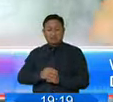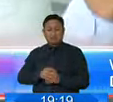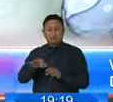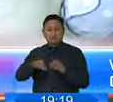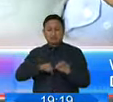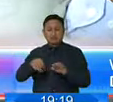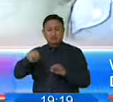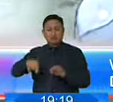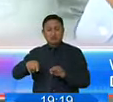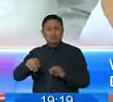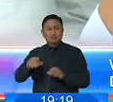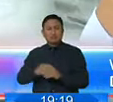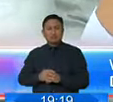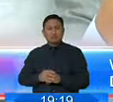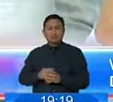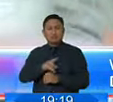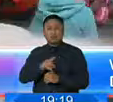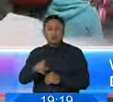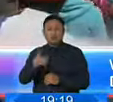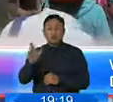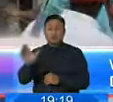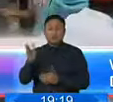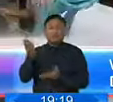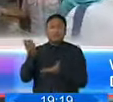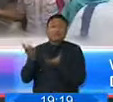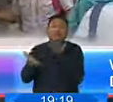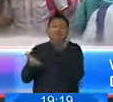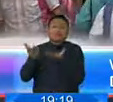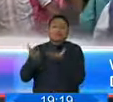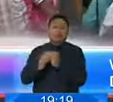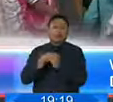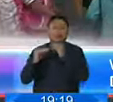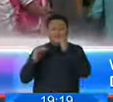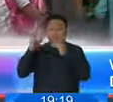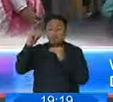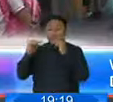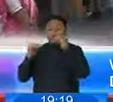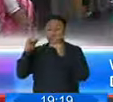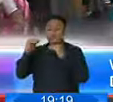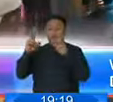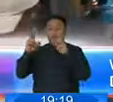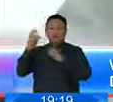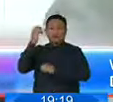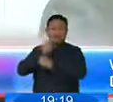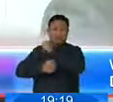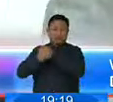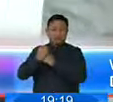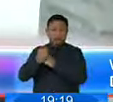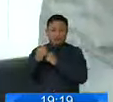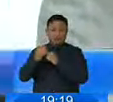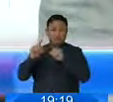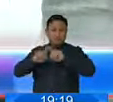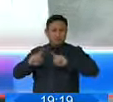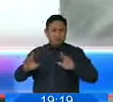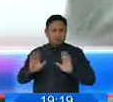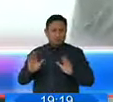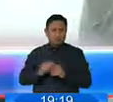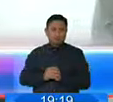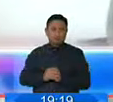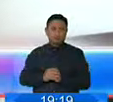que el ejercicio es de carácter probabilístico y que no hay variación significativa respecto al periodo anterior. Existió